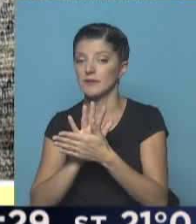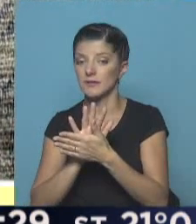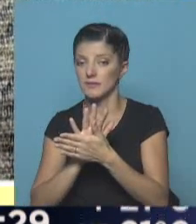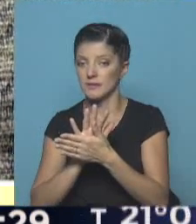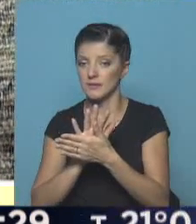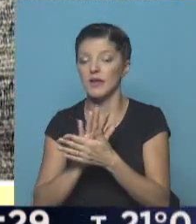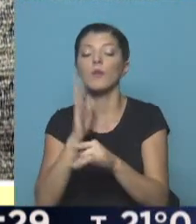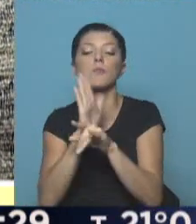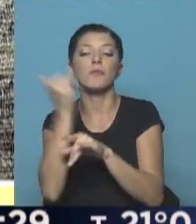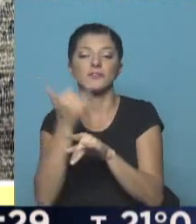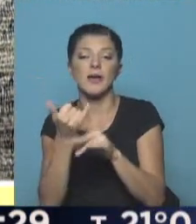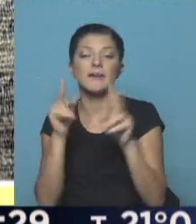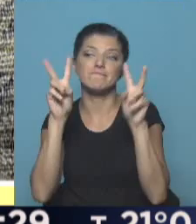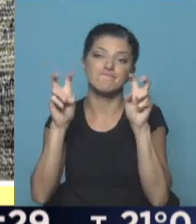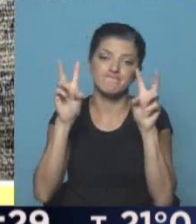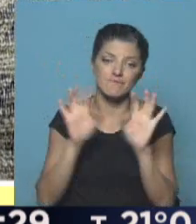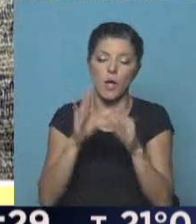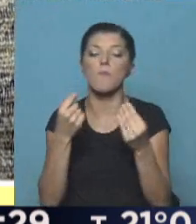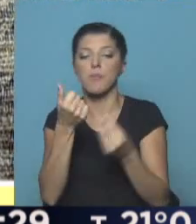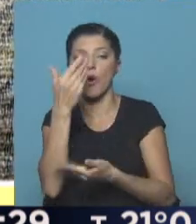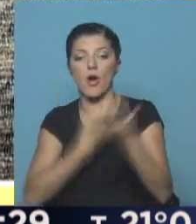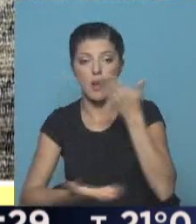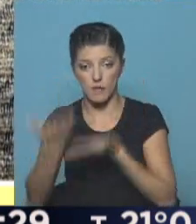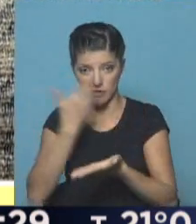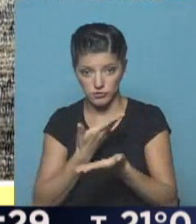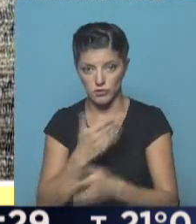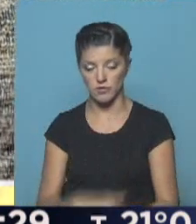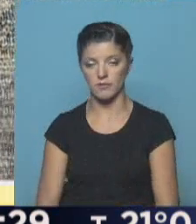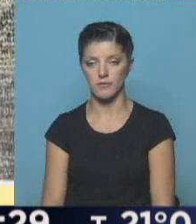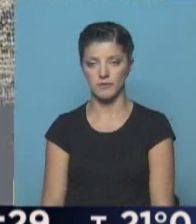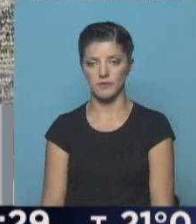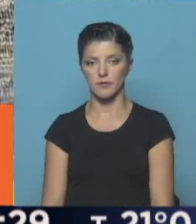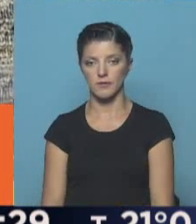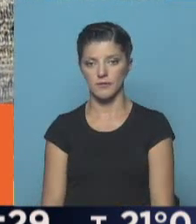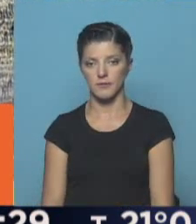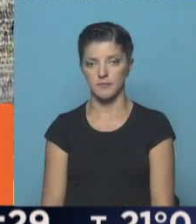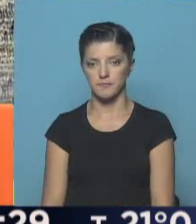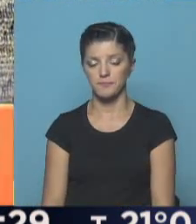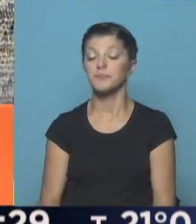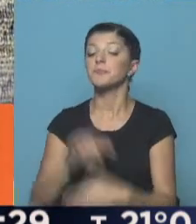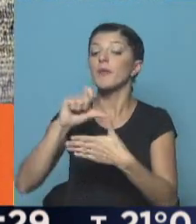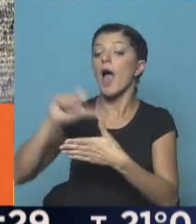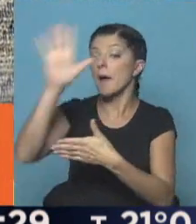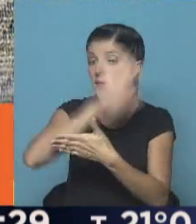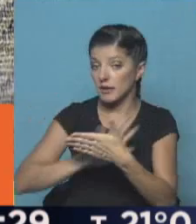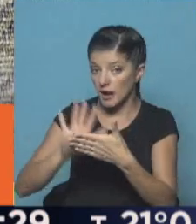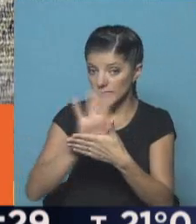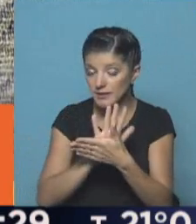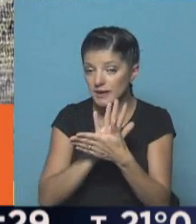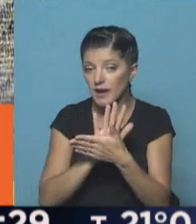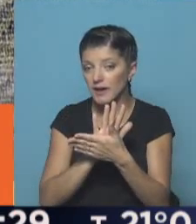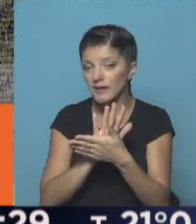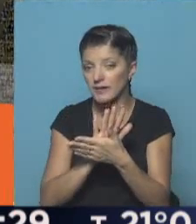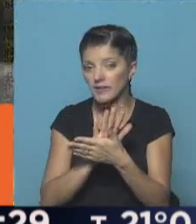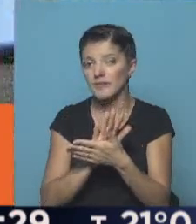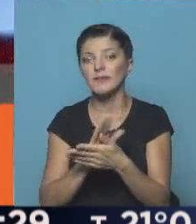entre comillas. Hay muy poca colaboración regional. Y América Latina no tiene mucha conciencia